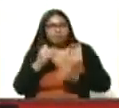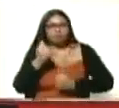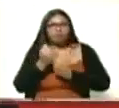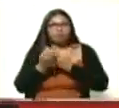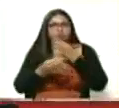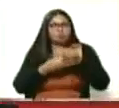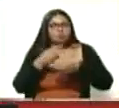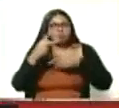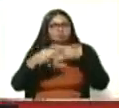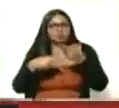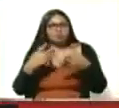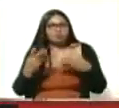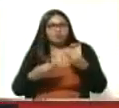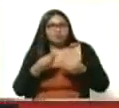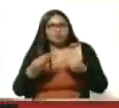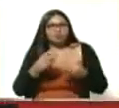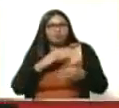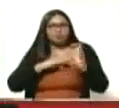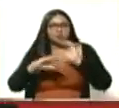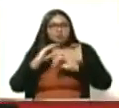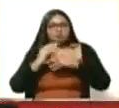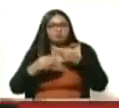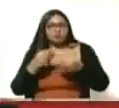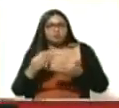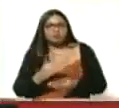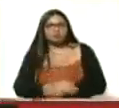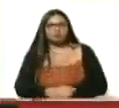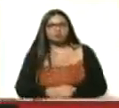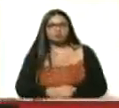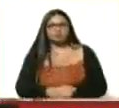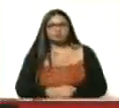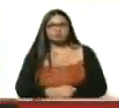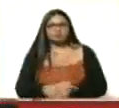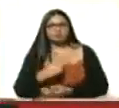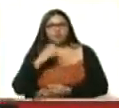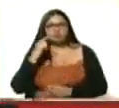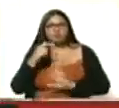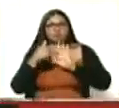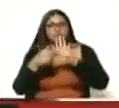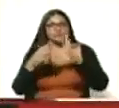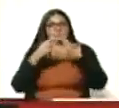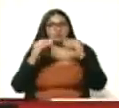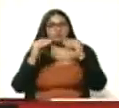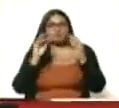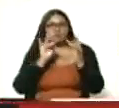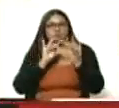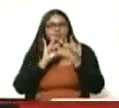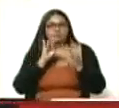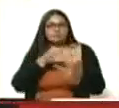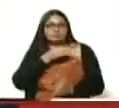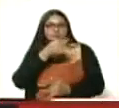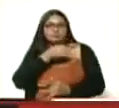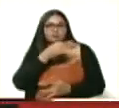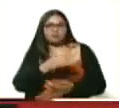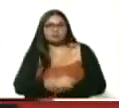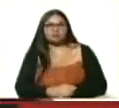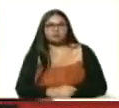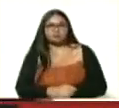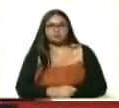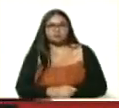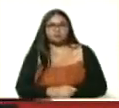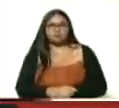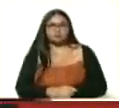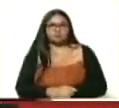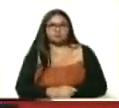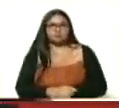¿cómo es el procedimiento? ¿Con quién se comunica? ¿Qué debe hacer? Bueno, nosotros hacemos presencia en todas las redes sociales, simplemente